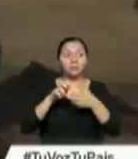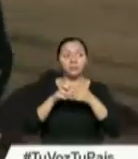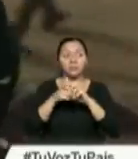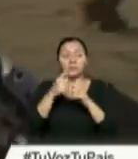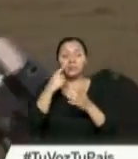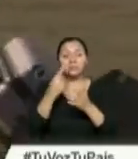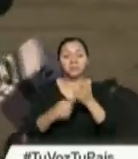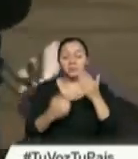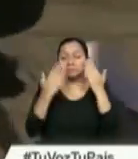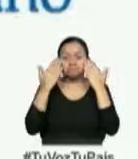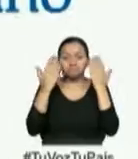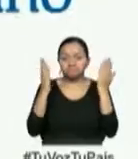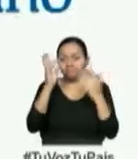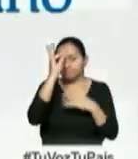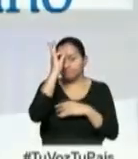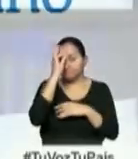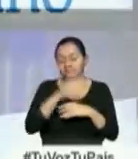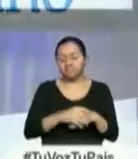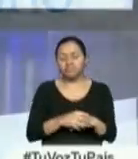no fueron establecidas.